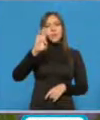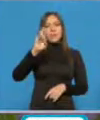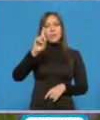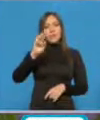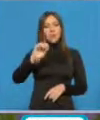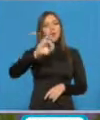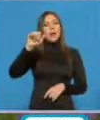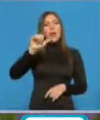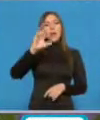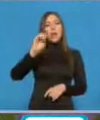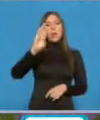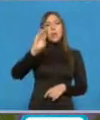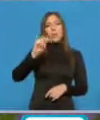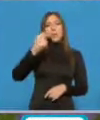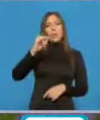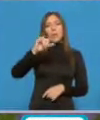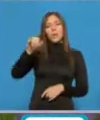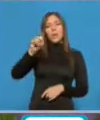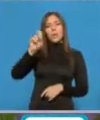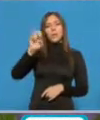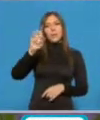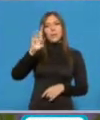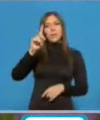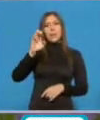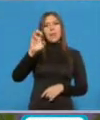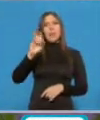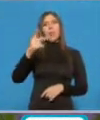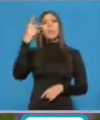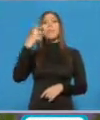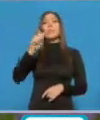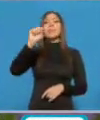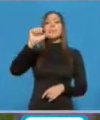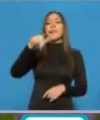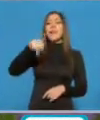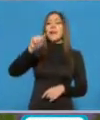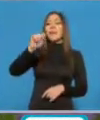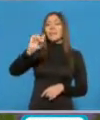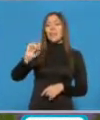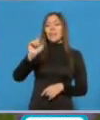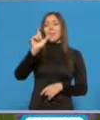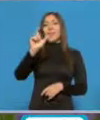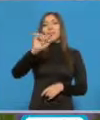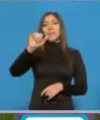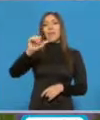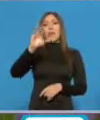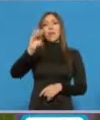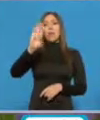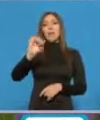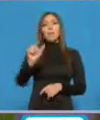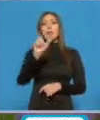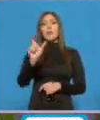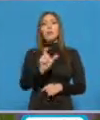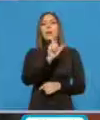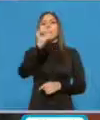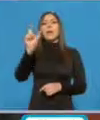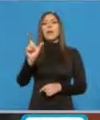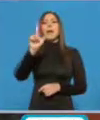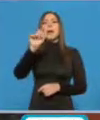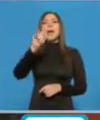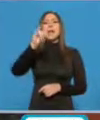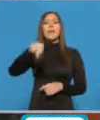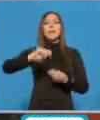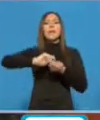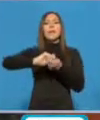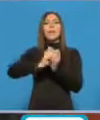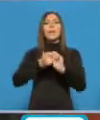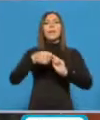al ponerle el Santi Jacobi en latín, pasa Santiago. Con razón. Que ahí pasa